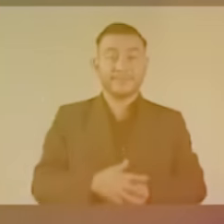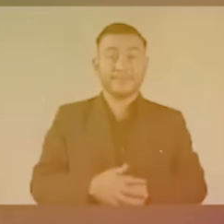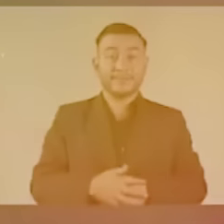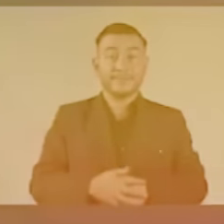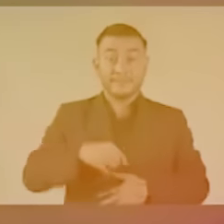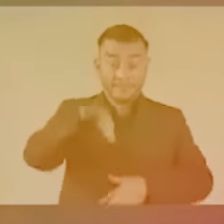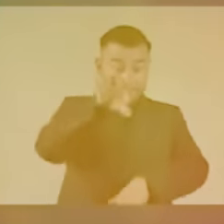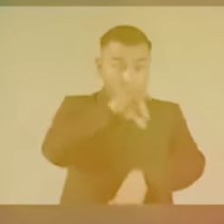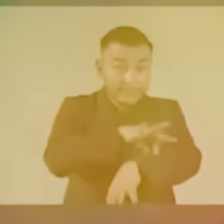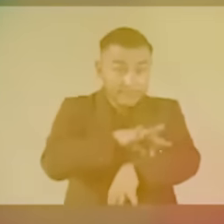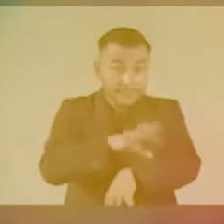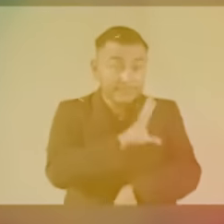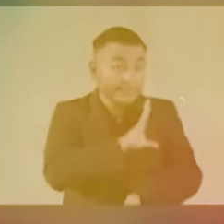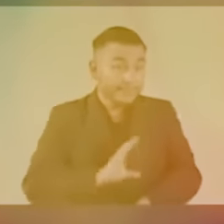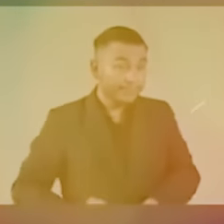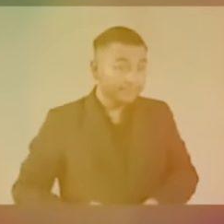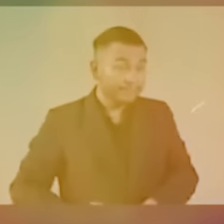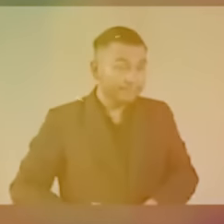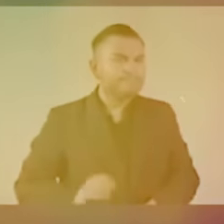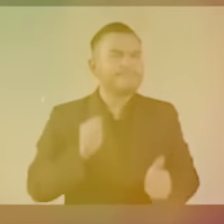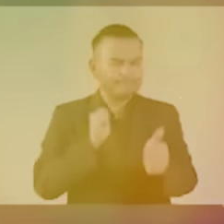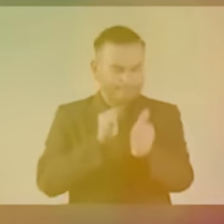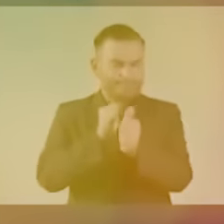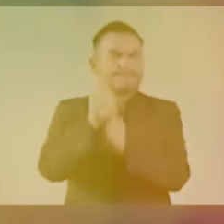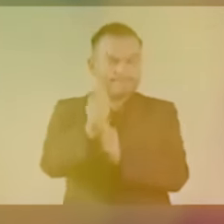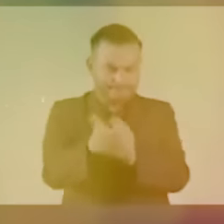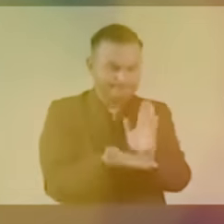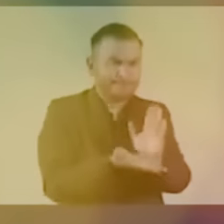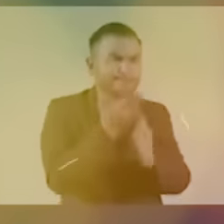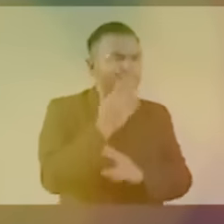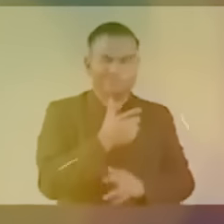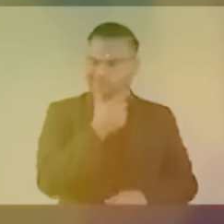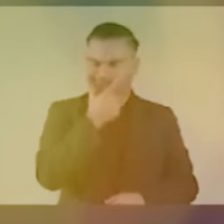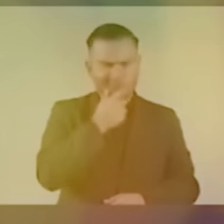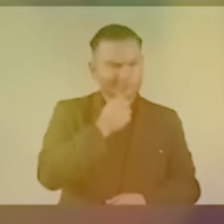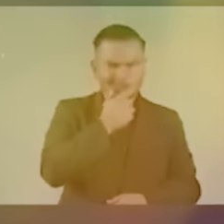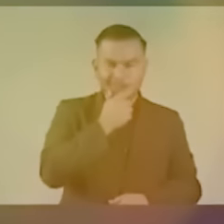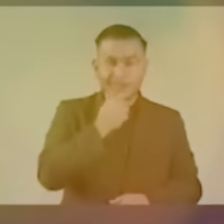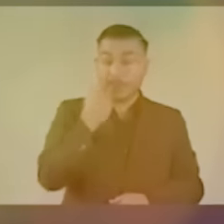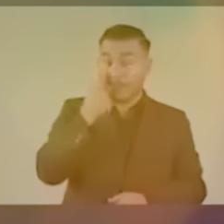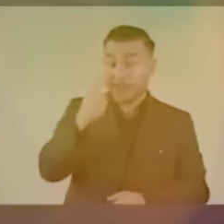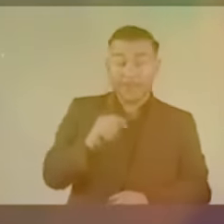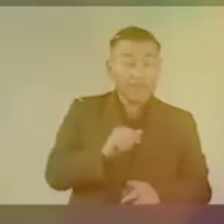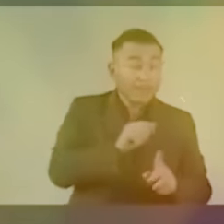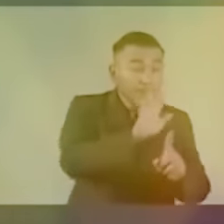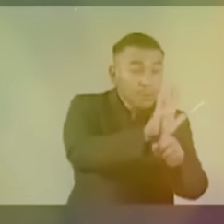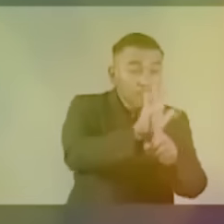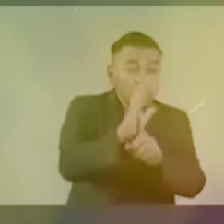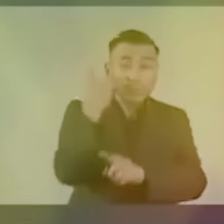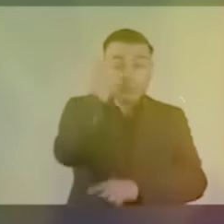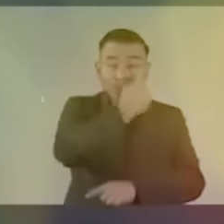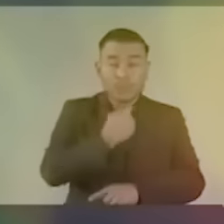Nuestro país va a avanzar. No tengo ninguna duda de eso. No tengo ninguna duda cuando veo la cara de cada uno de ustedes.